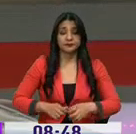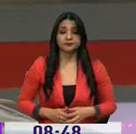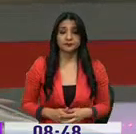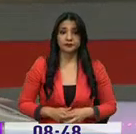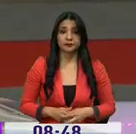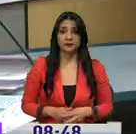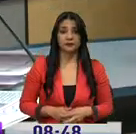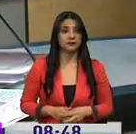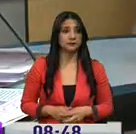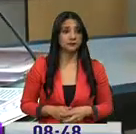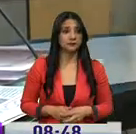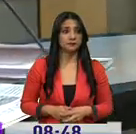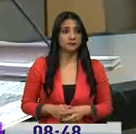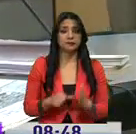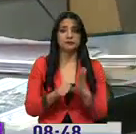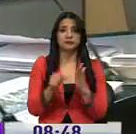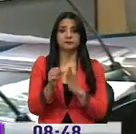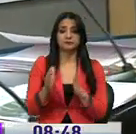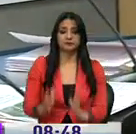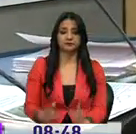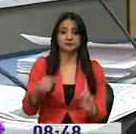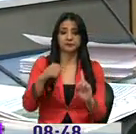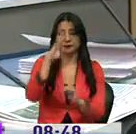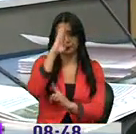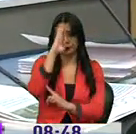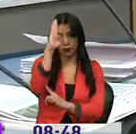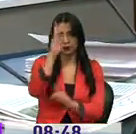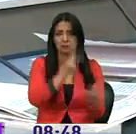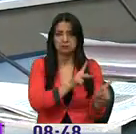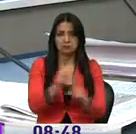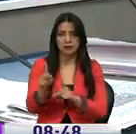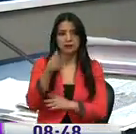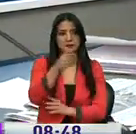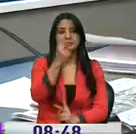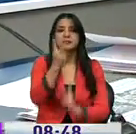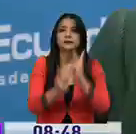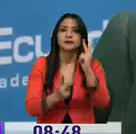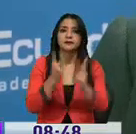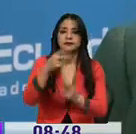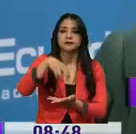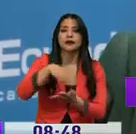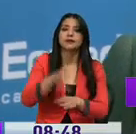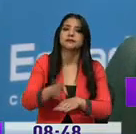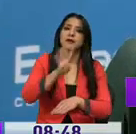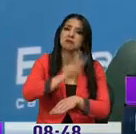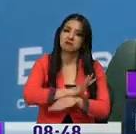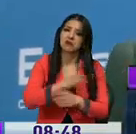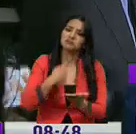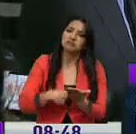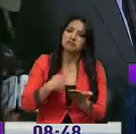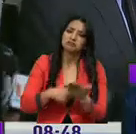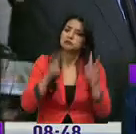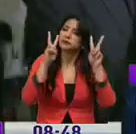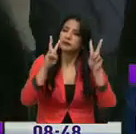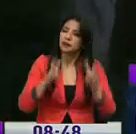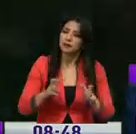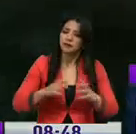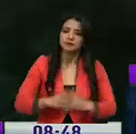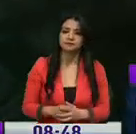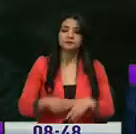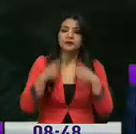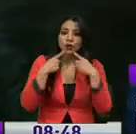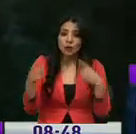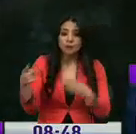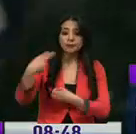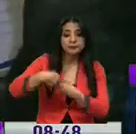Veamos. La ministra del Interior, María Paula Romo, tenía previsto visitar la Asamblea Nacional para tratar varios temas. Estaba convocada para